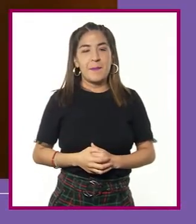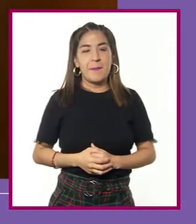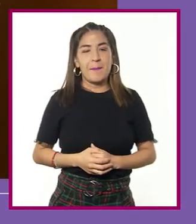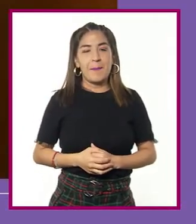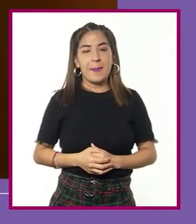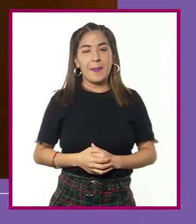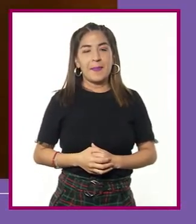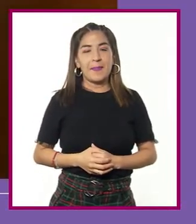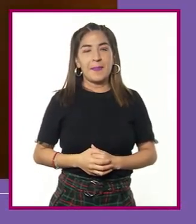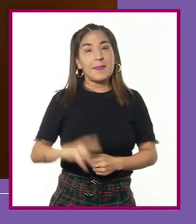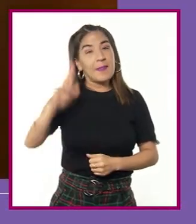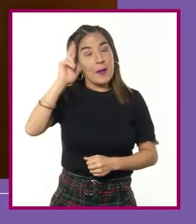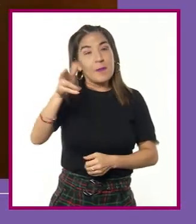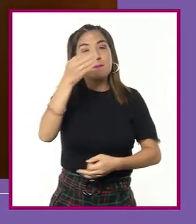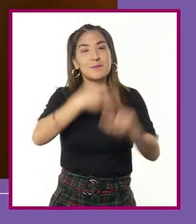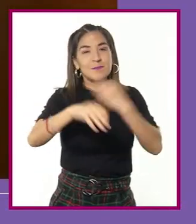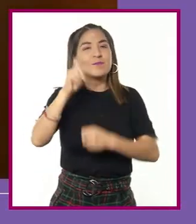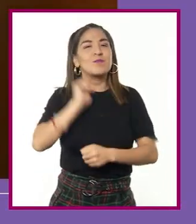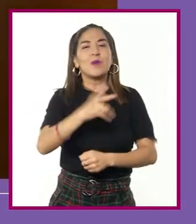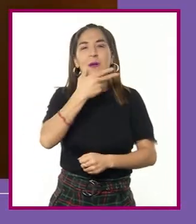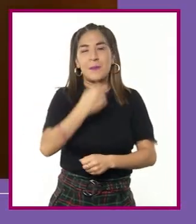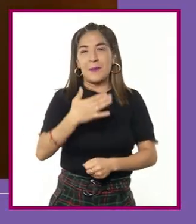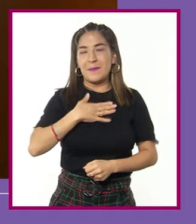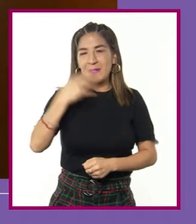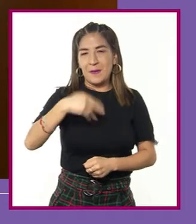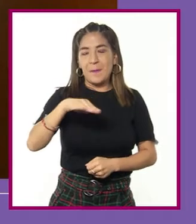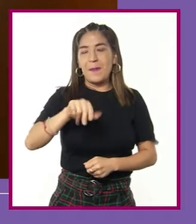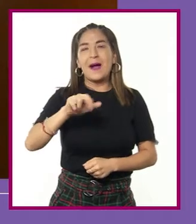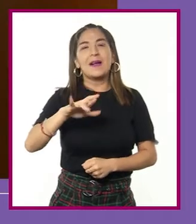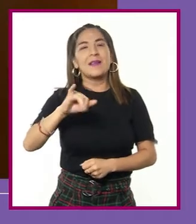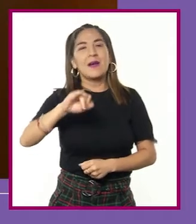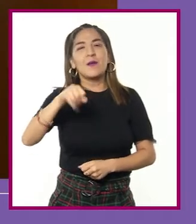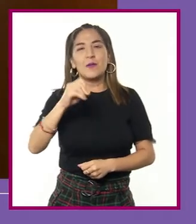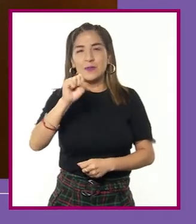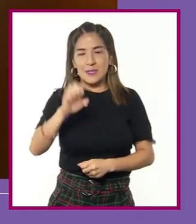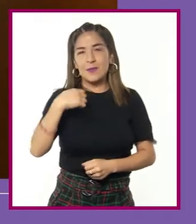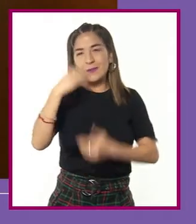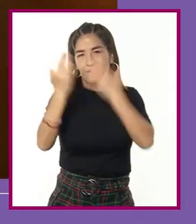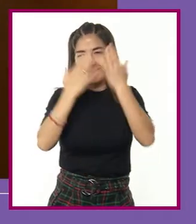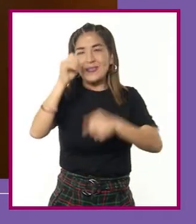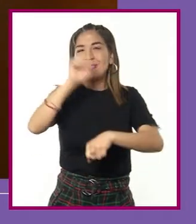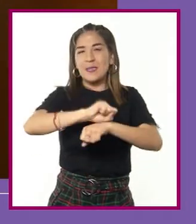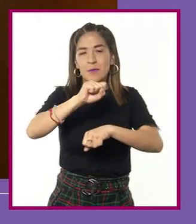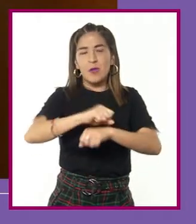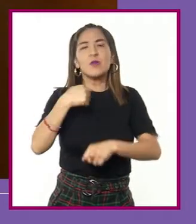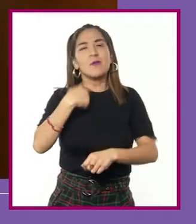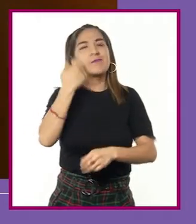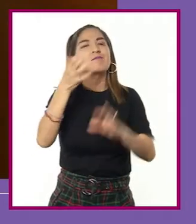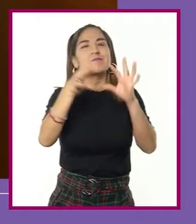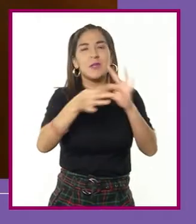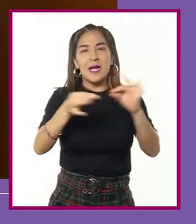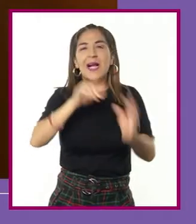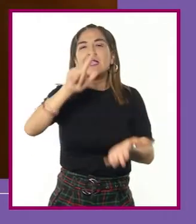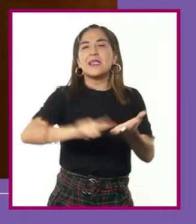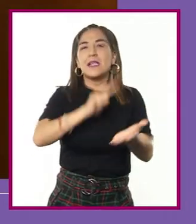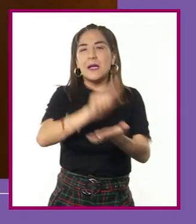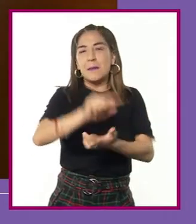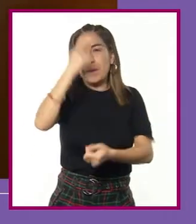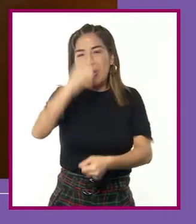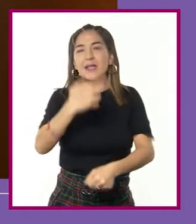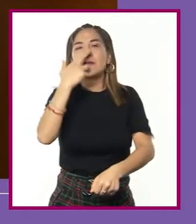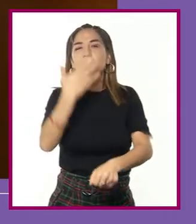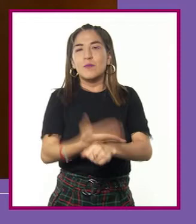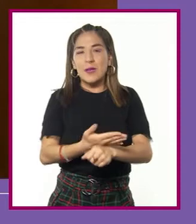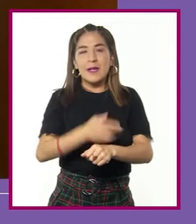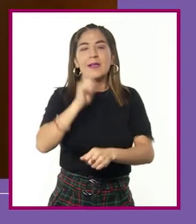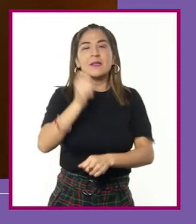Hola a todos y todas, soy María José, estudiante de secundaria y me gustaría hablarles sobre las leyes que reglamentan las responsabilidades de